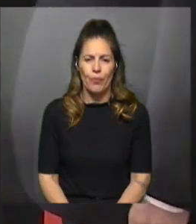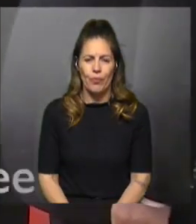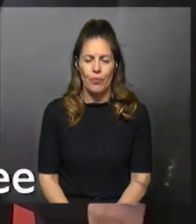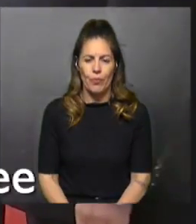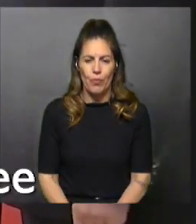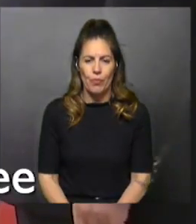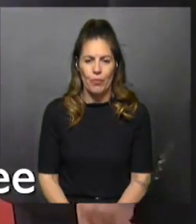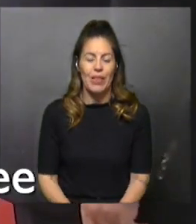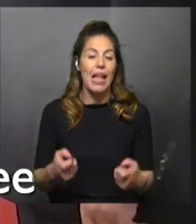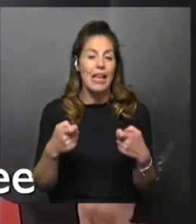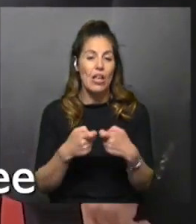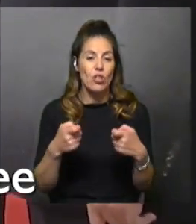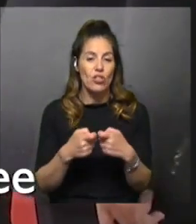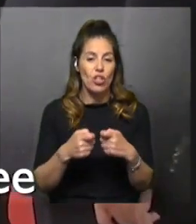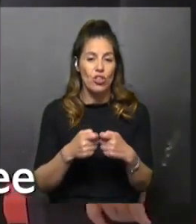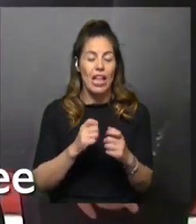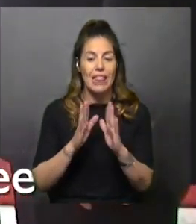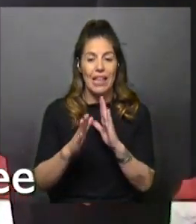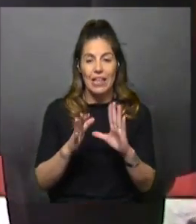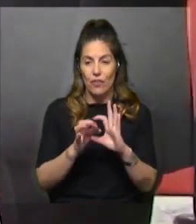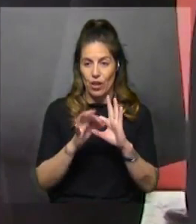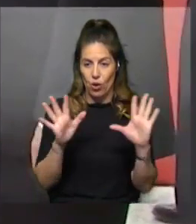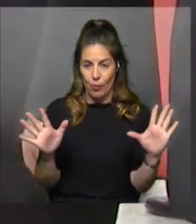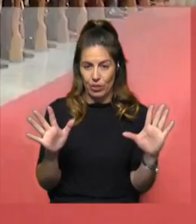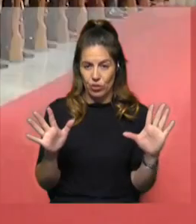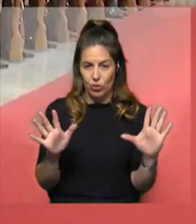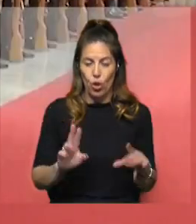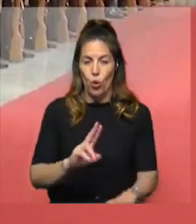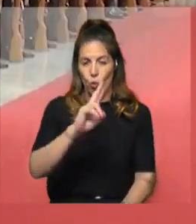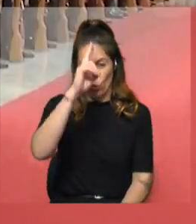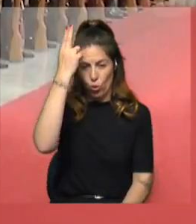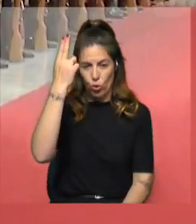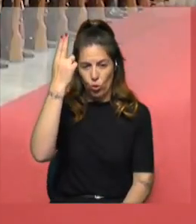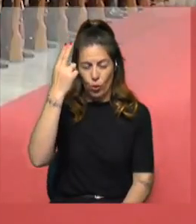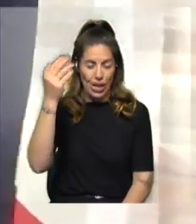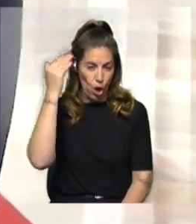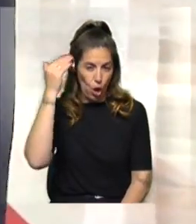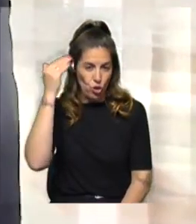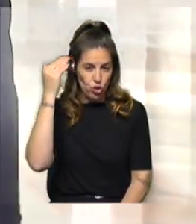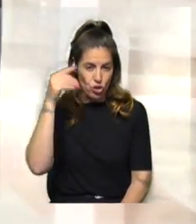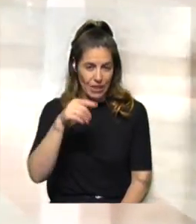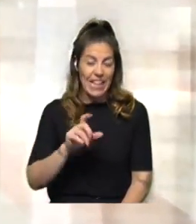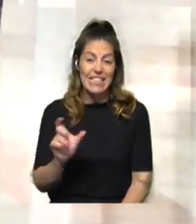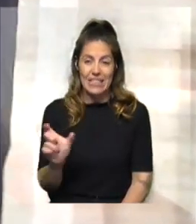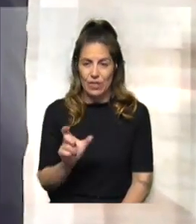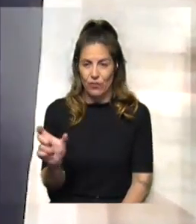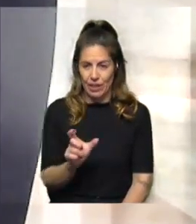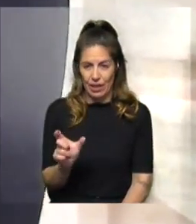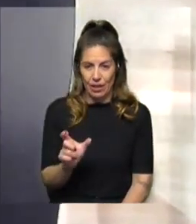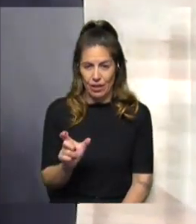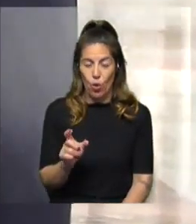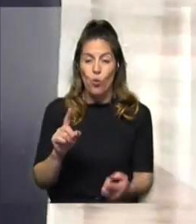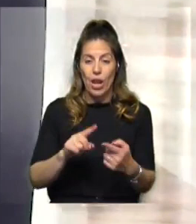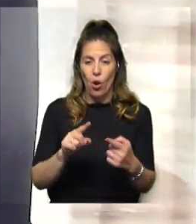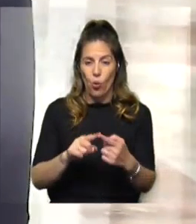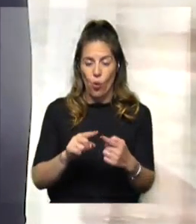asociación de libre comercio. Uruguay es consciente de lo que significa un acuerdo